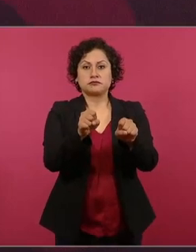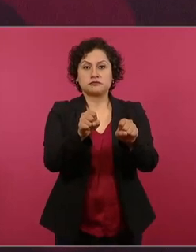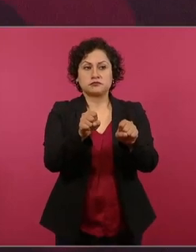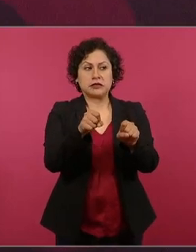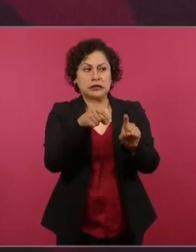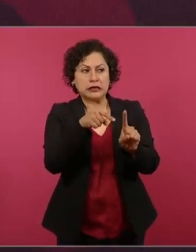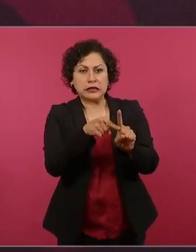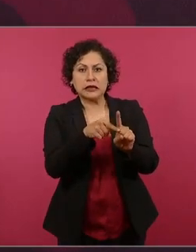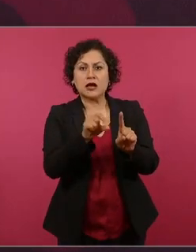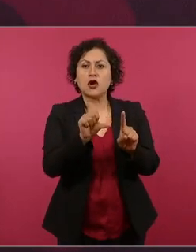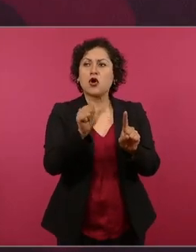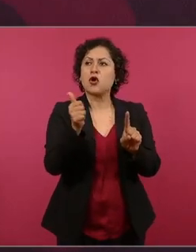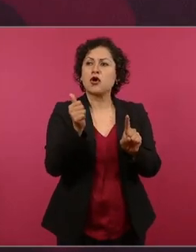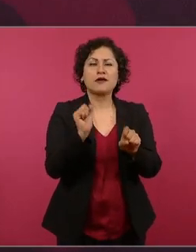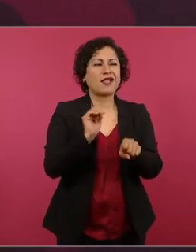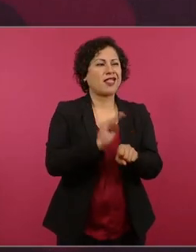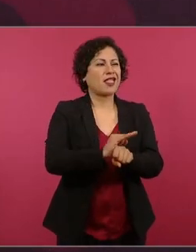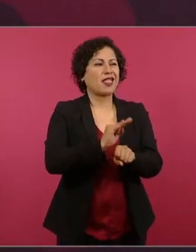en la cárcel.